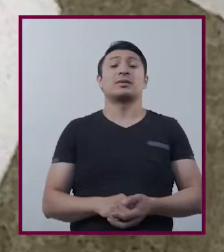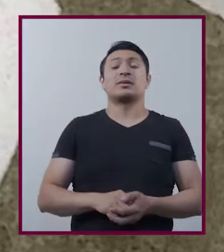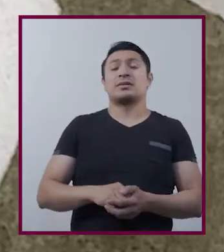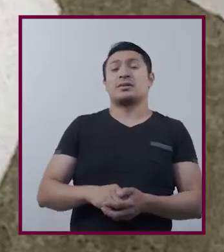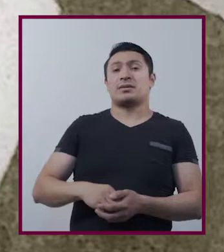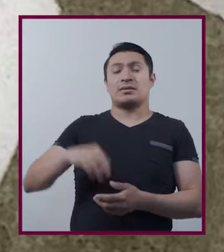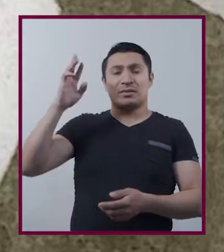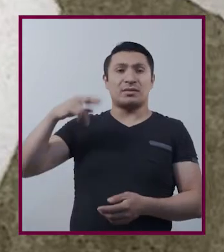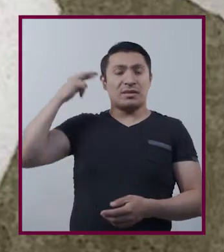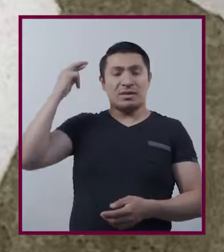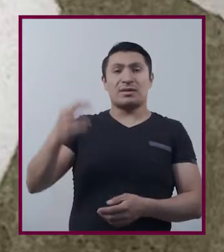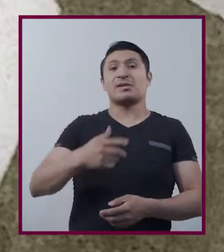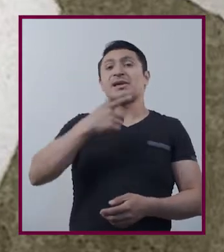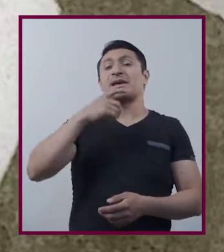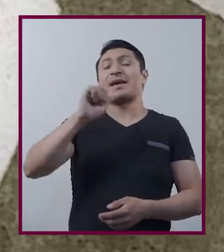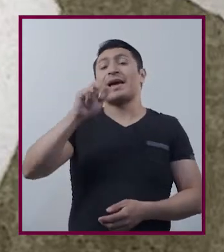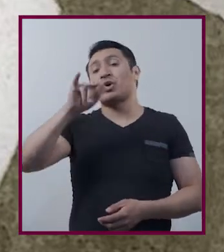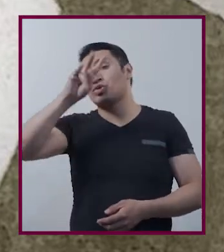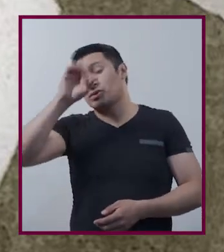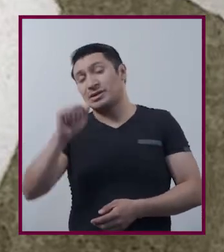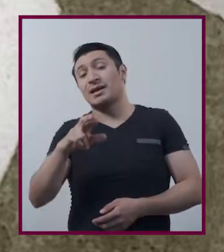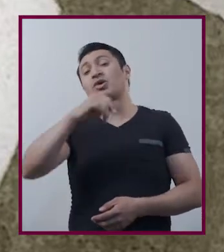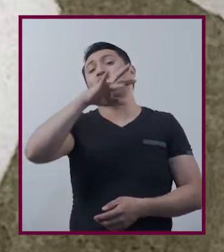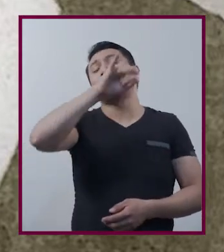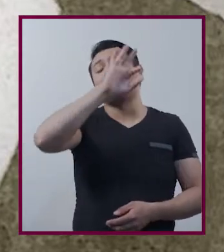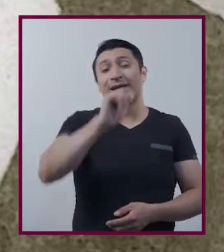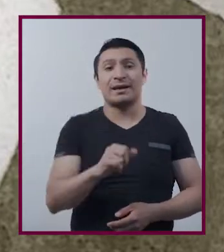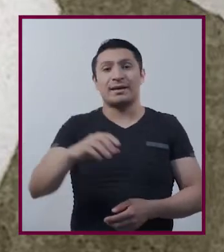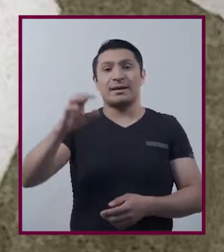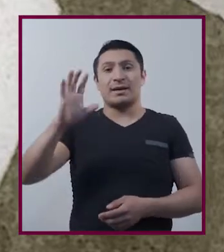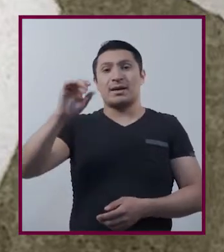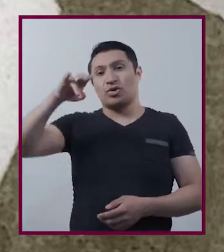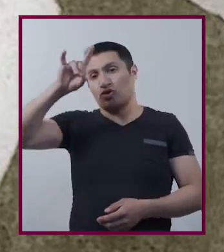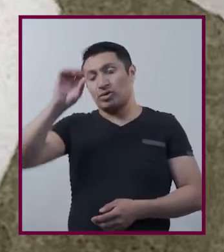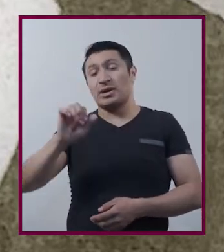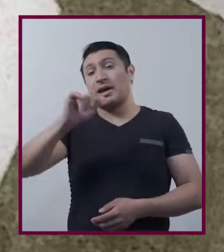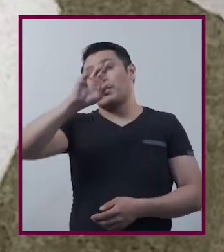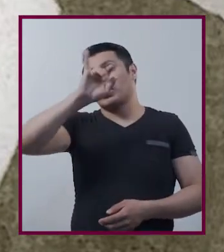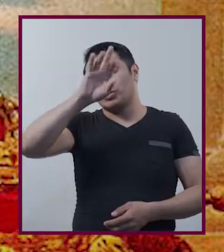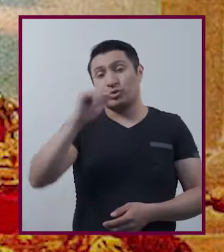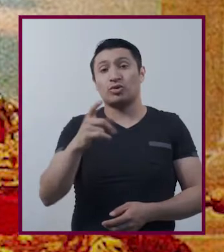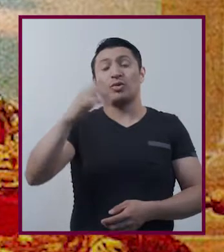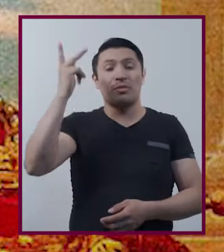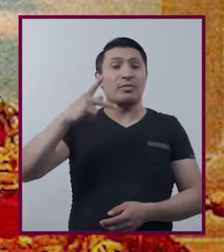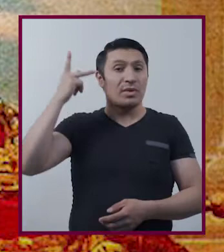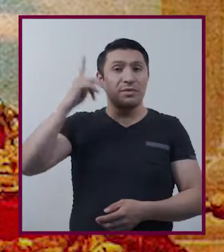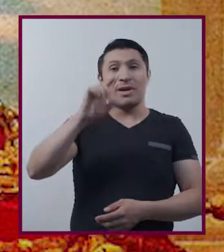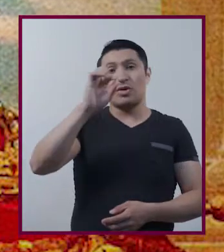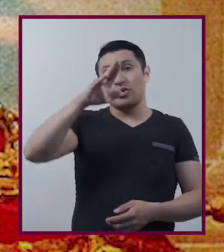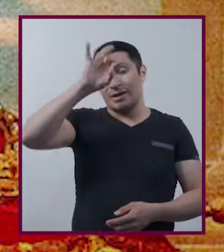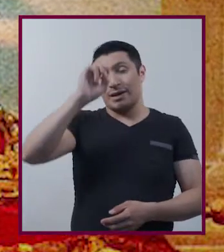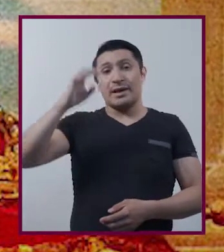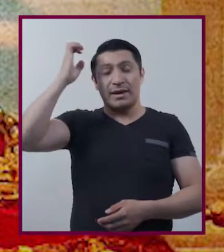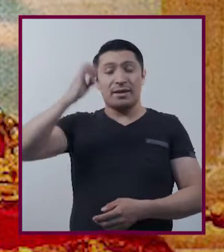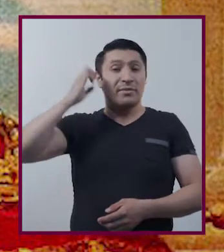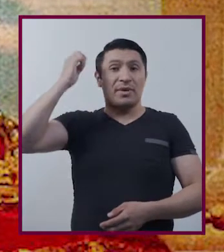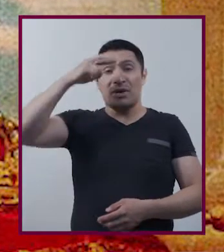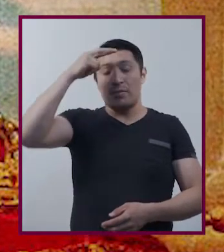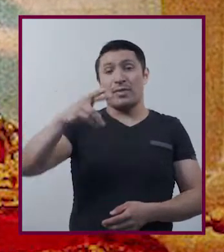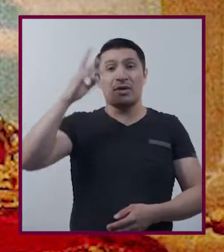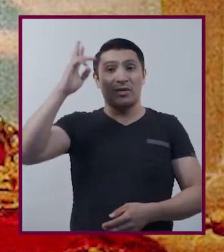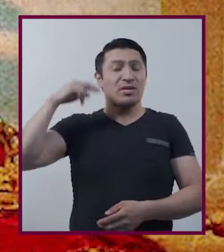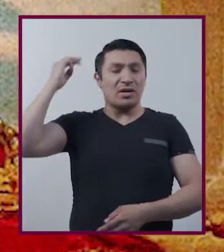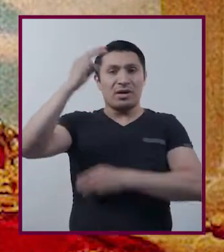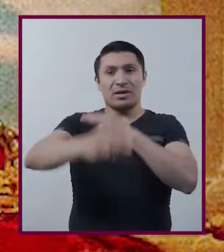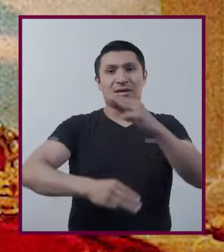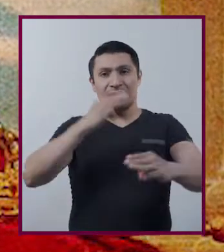José, archiduque de Austria, príncipe de Hungría y de Bohemia, conde de Habsburgo, príncipe de Lorena,